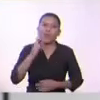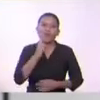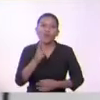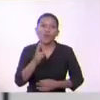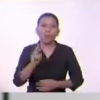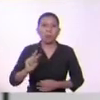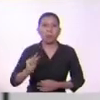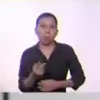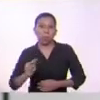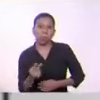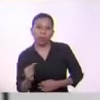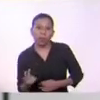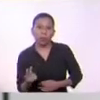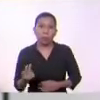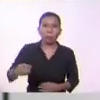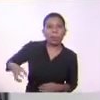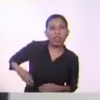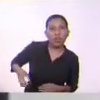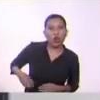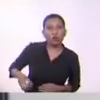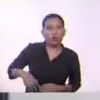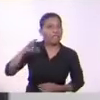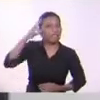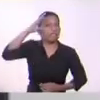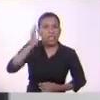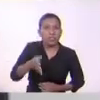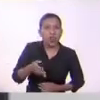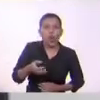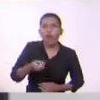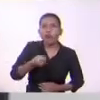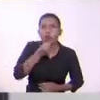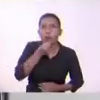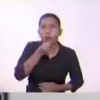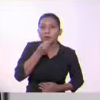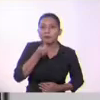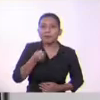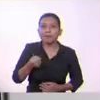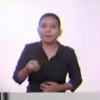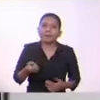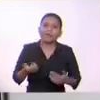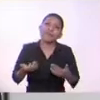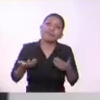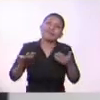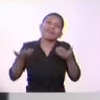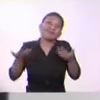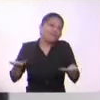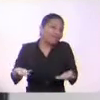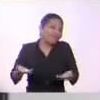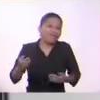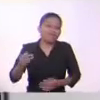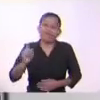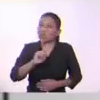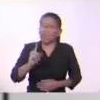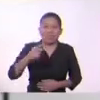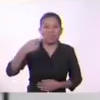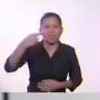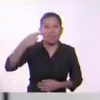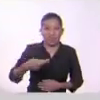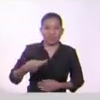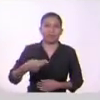tergiversadas, es decir, que se pierda la frescura de lo que podría ser la respuesta